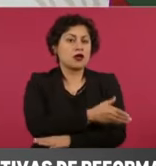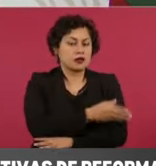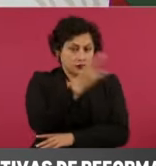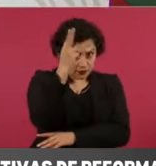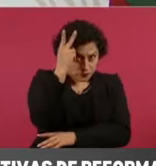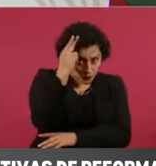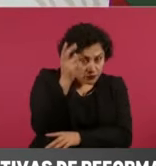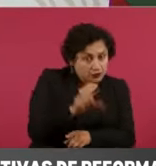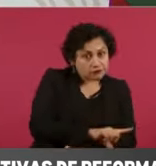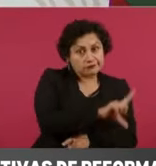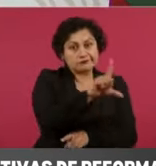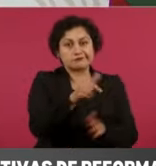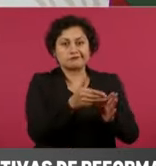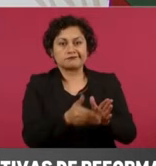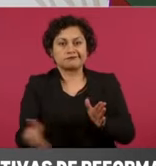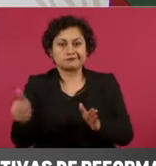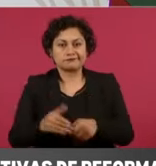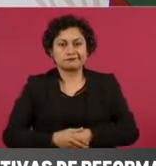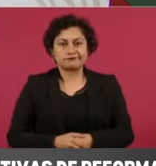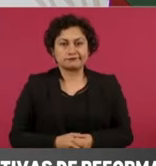Todos ellos,